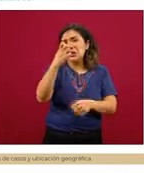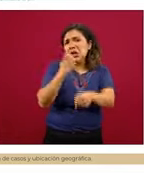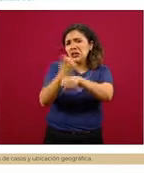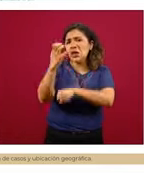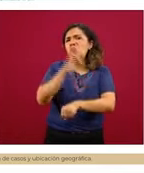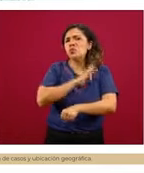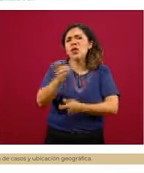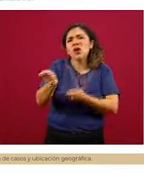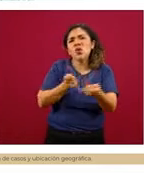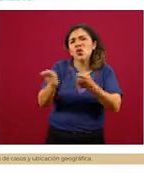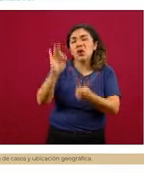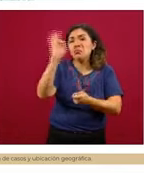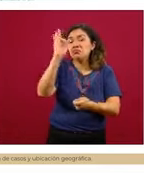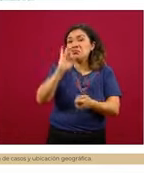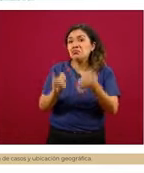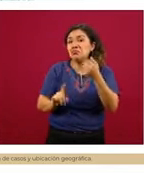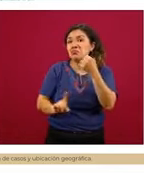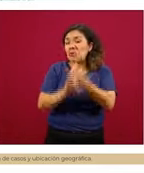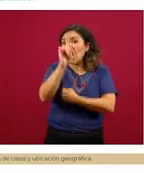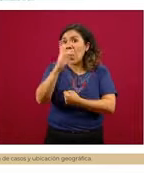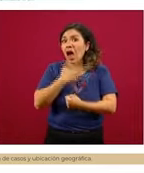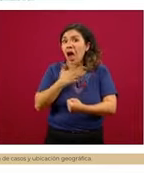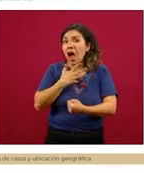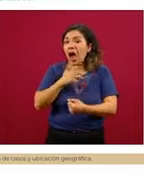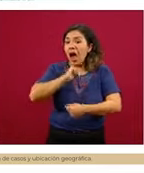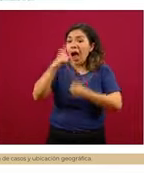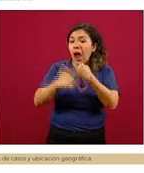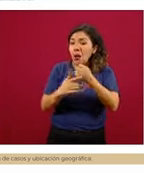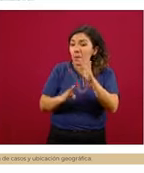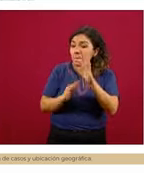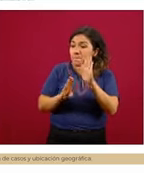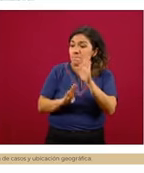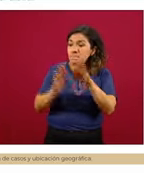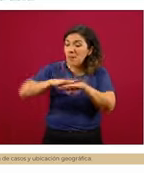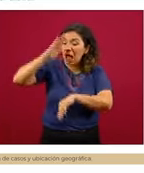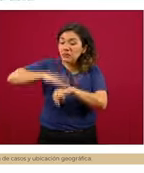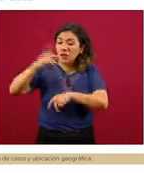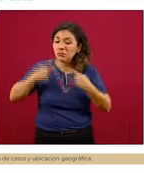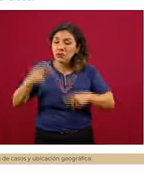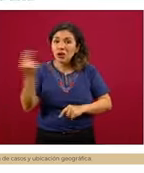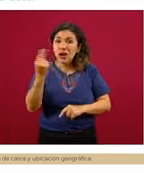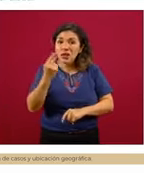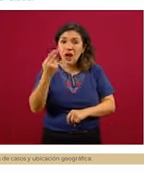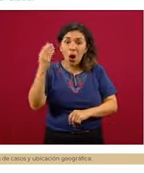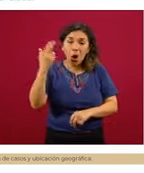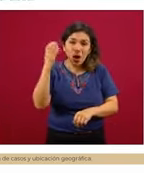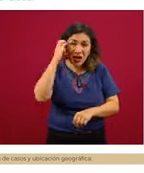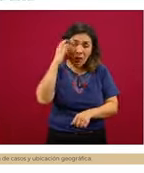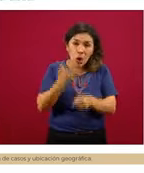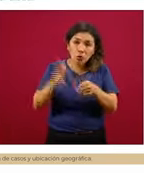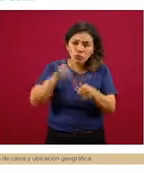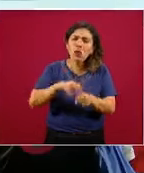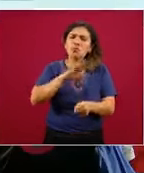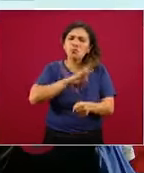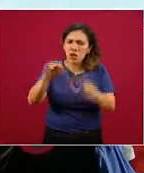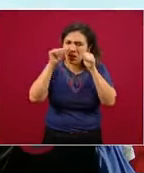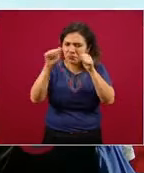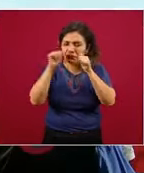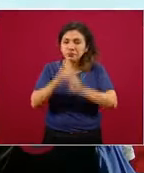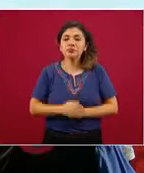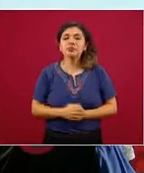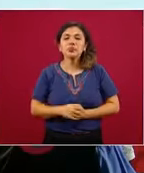de poder en un momento determinado afrontar algún incremento en su demanda hospitalaria. Veamos la